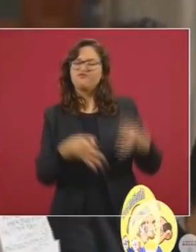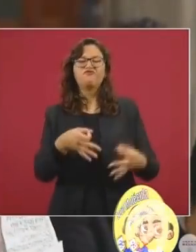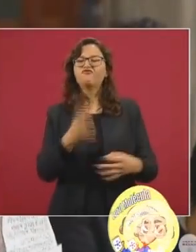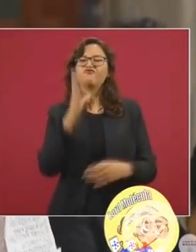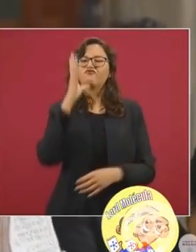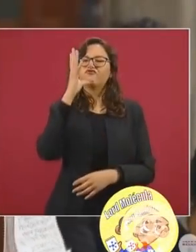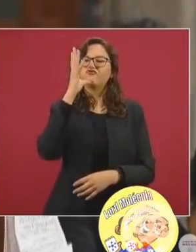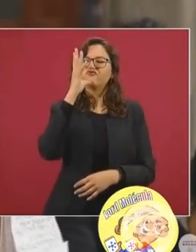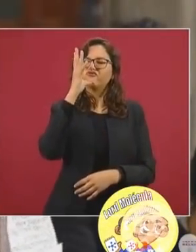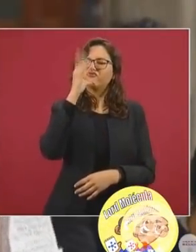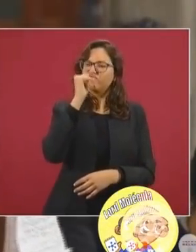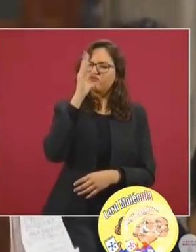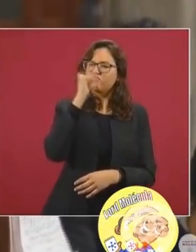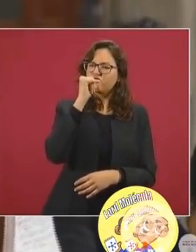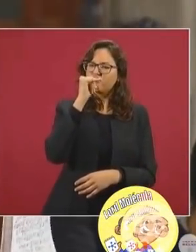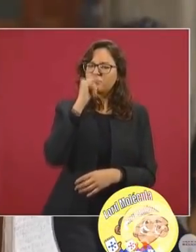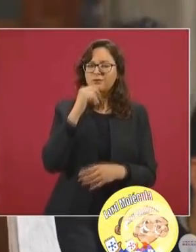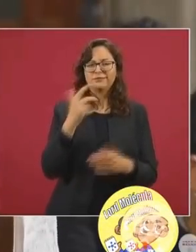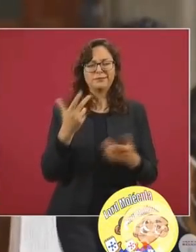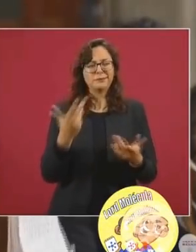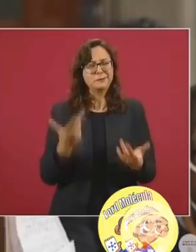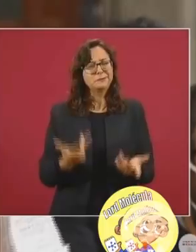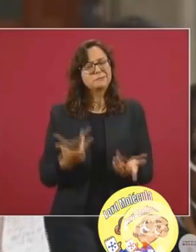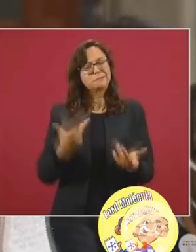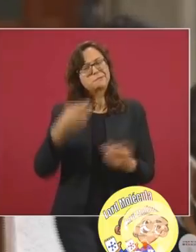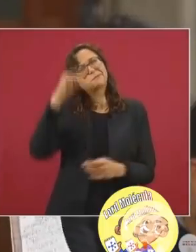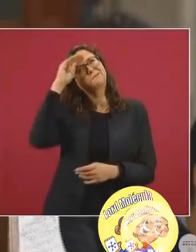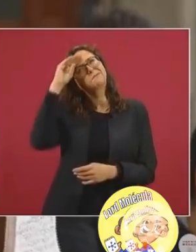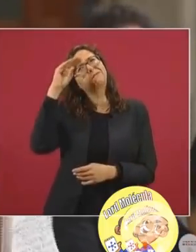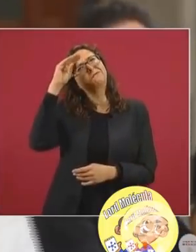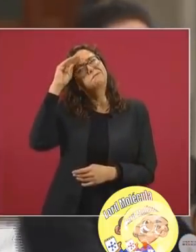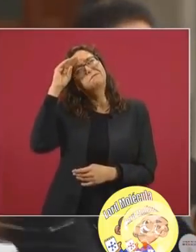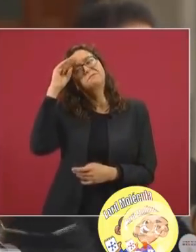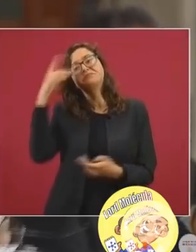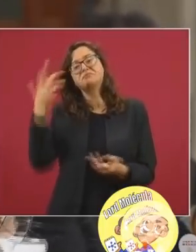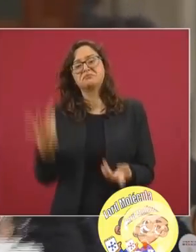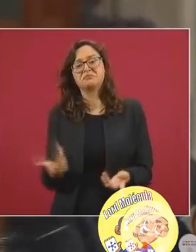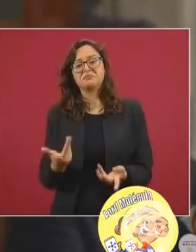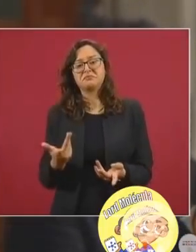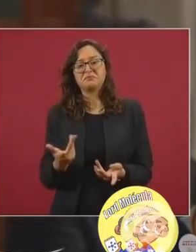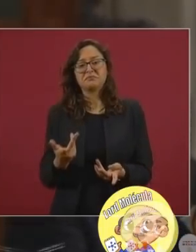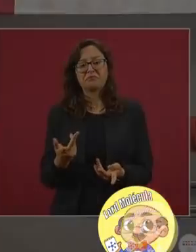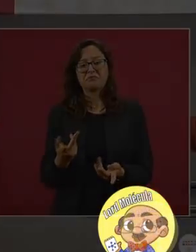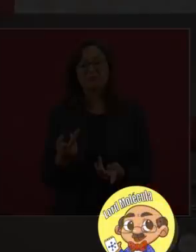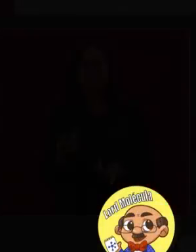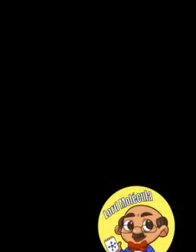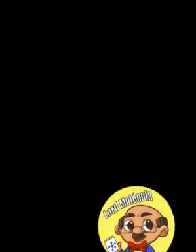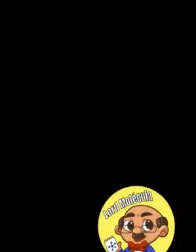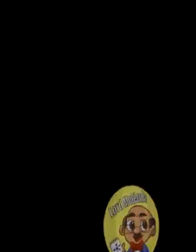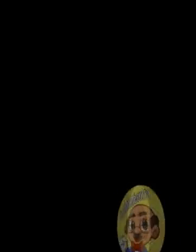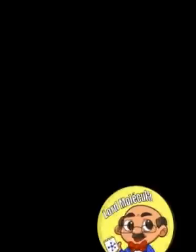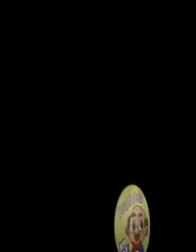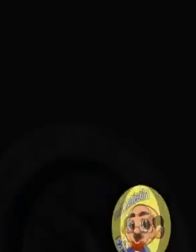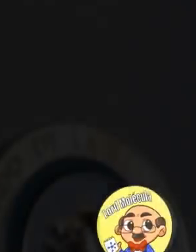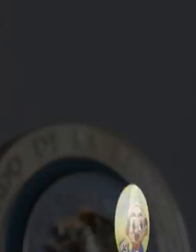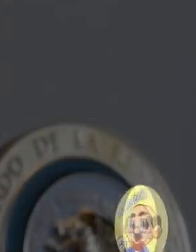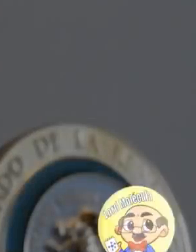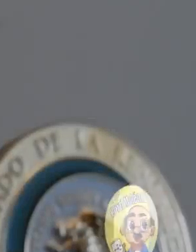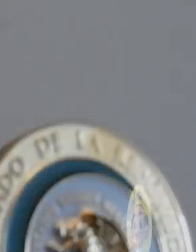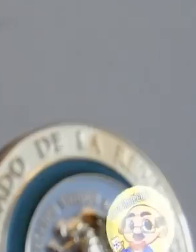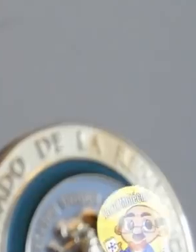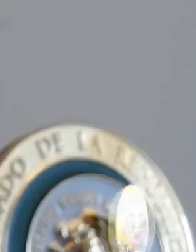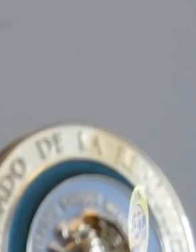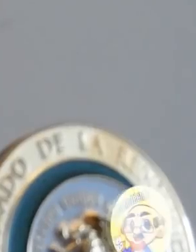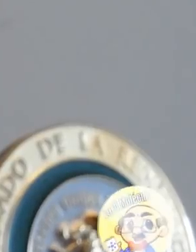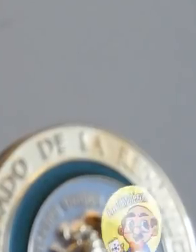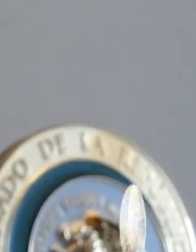mexicanos meter estos conceptos de división en nuestro país? Definitivamente